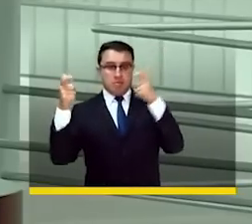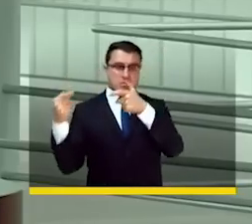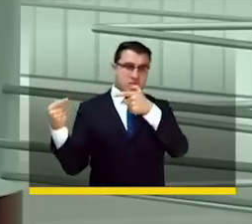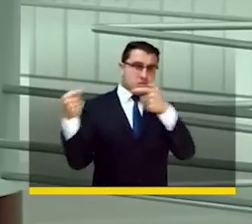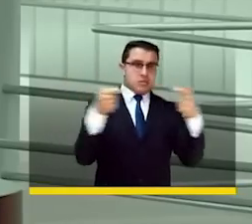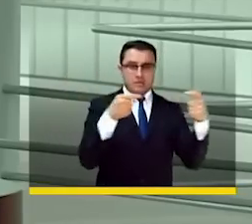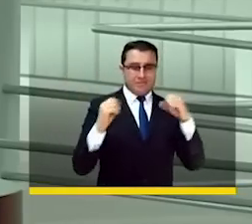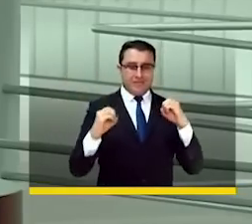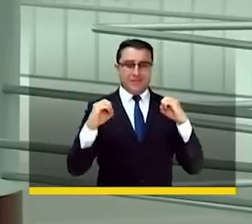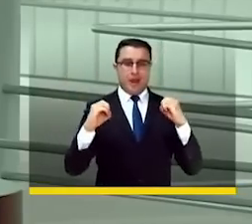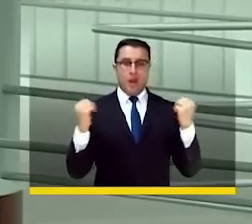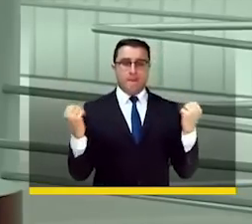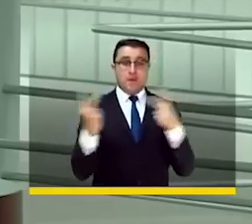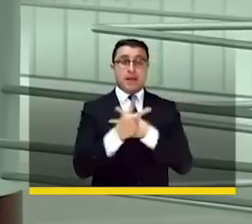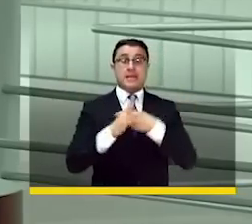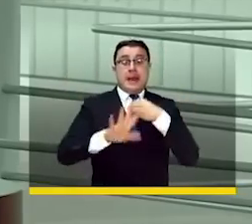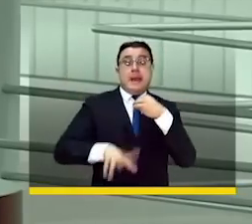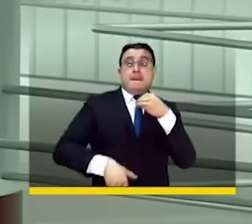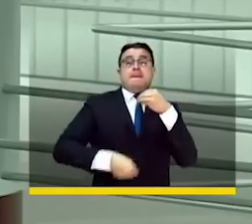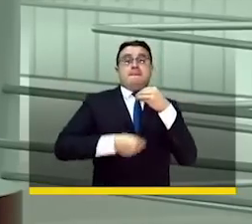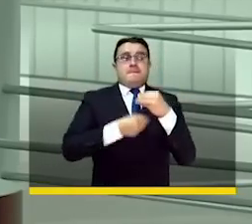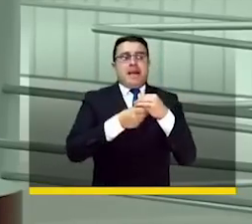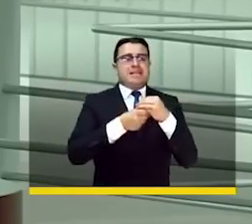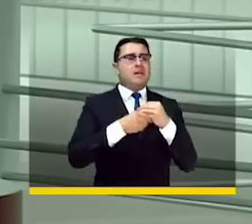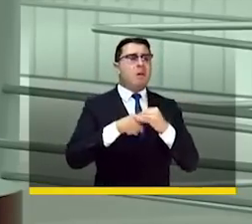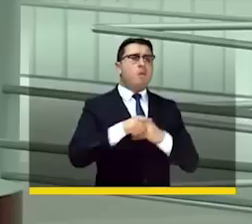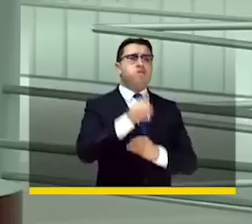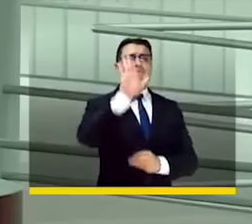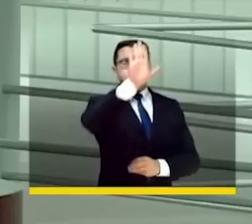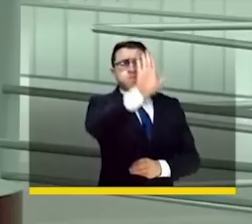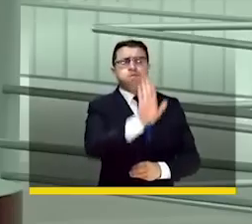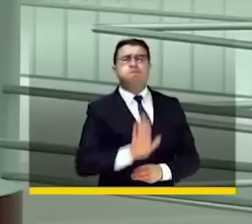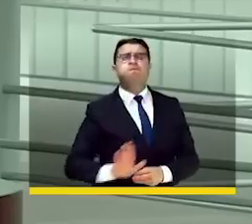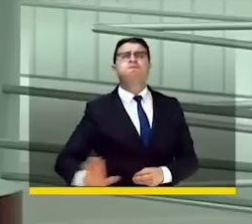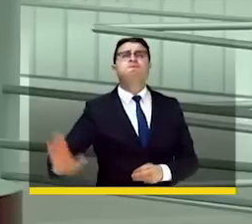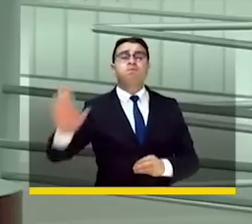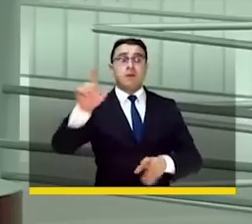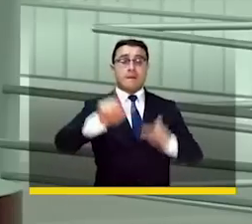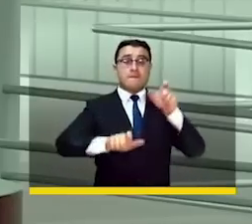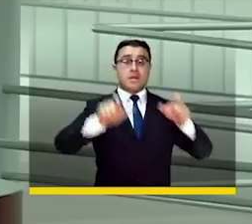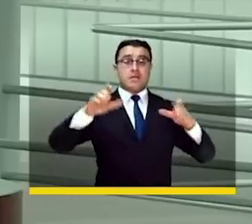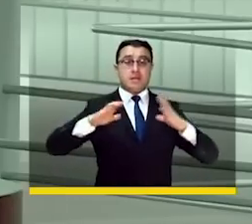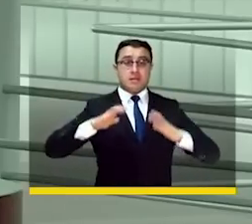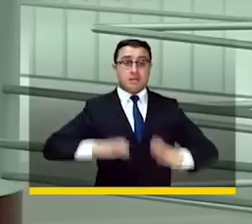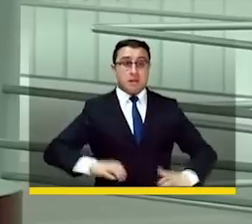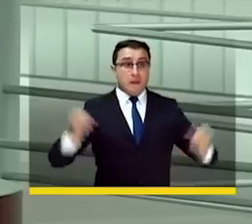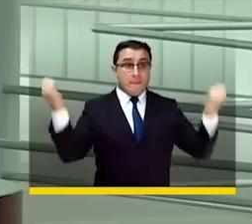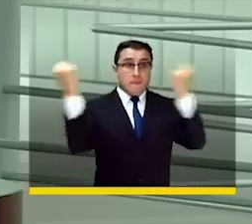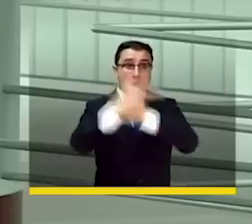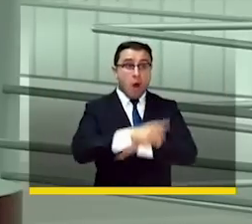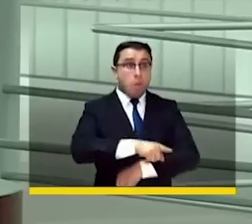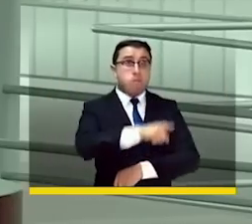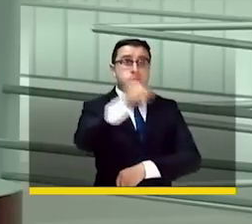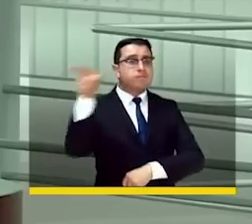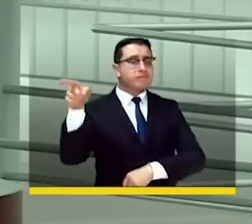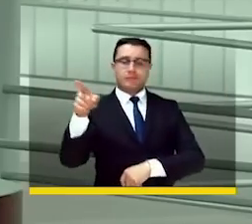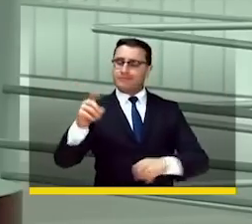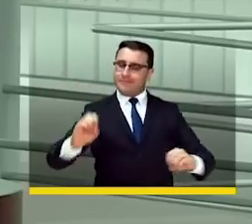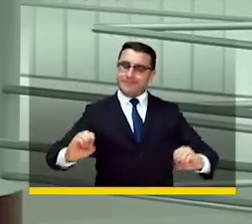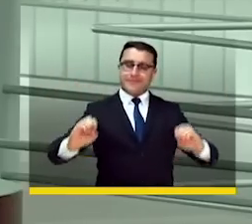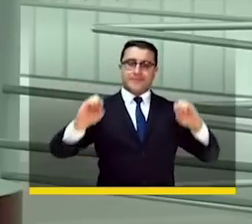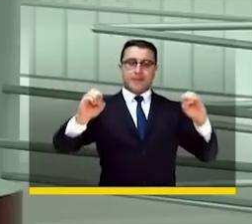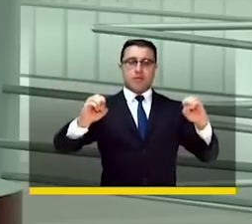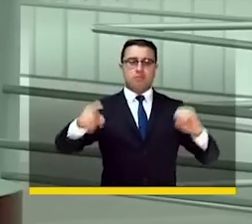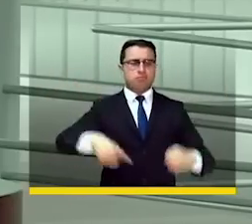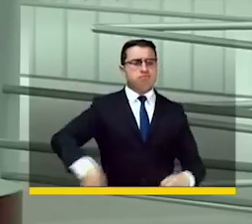sino la cero violencia en los territorios con la población civil. Las libertades